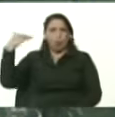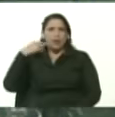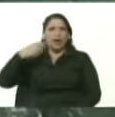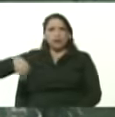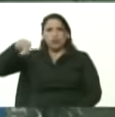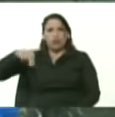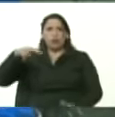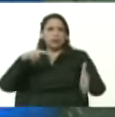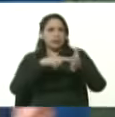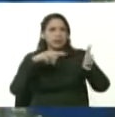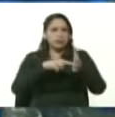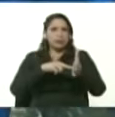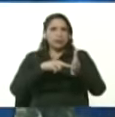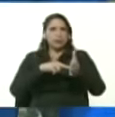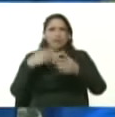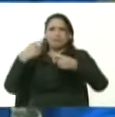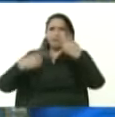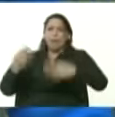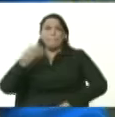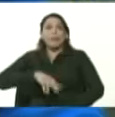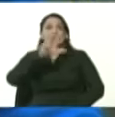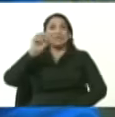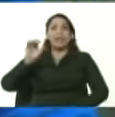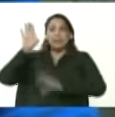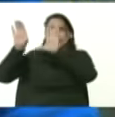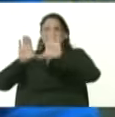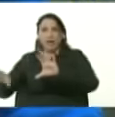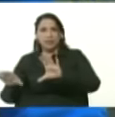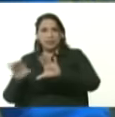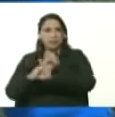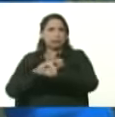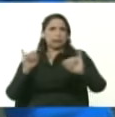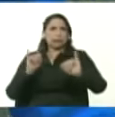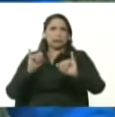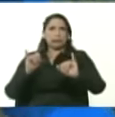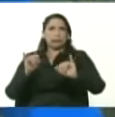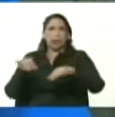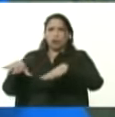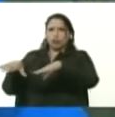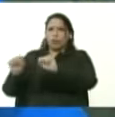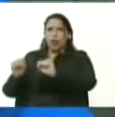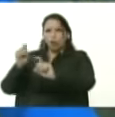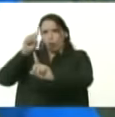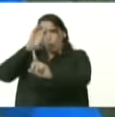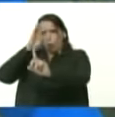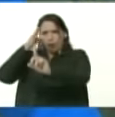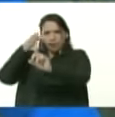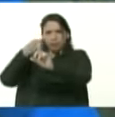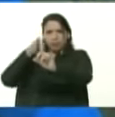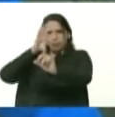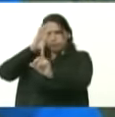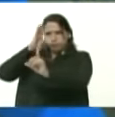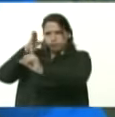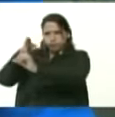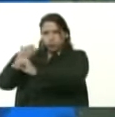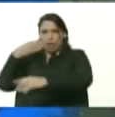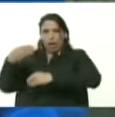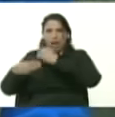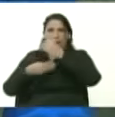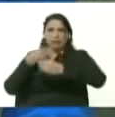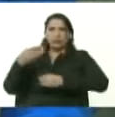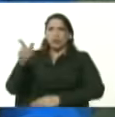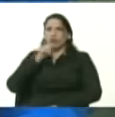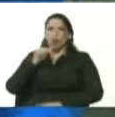contra Siria, con Zimbabue. Son más de 30 países que han sido tomados como objetivo para aplicar estas ilícitas